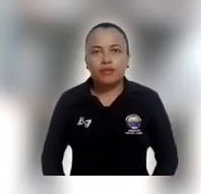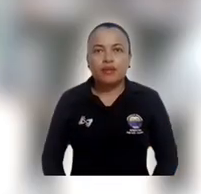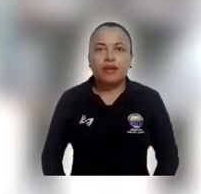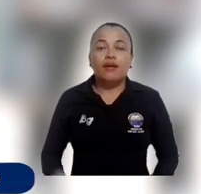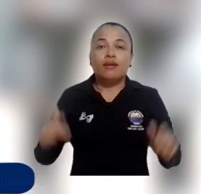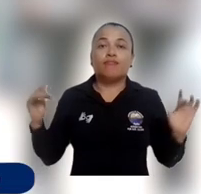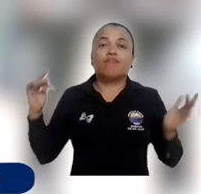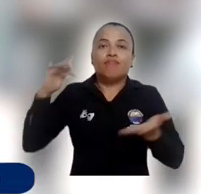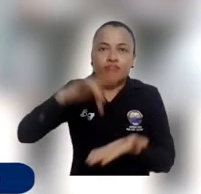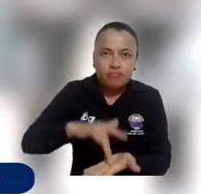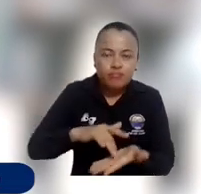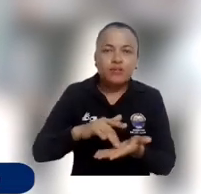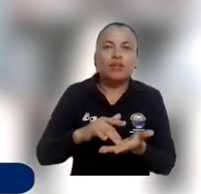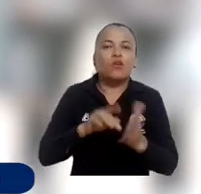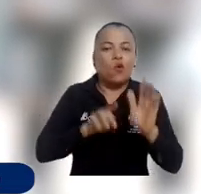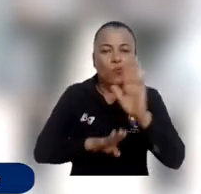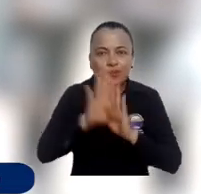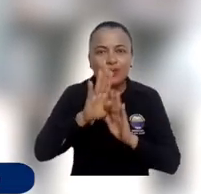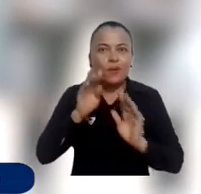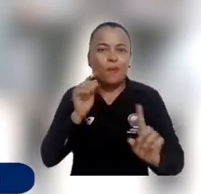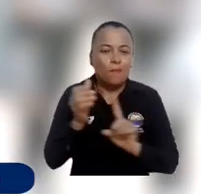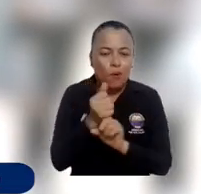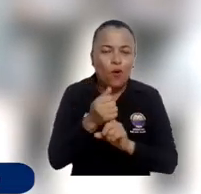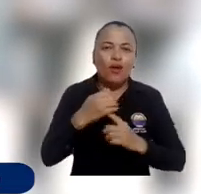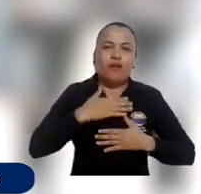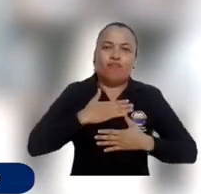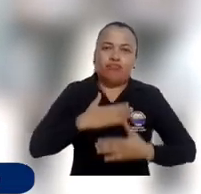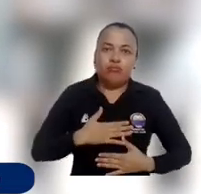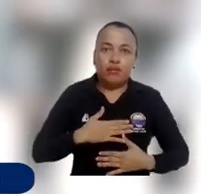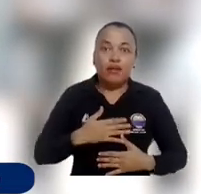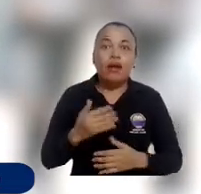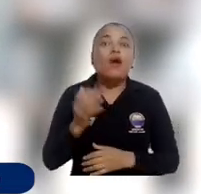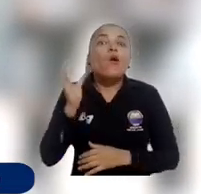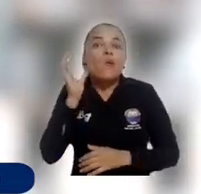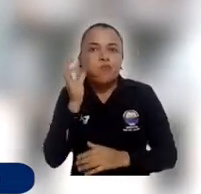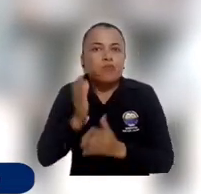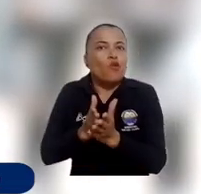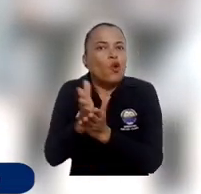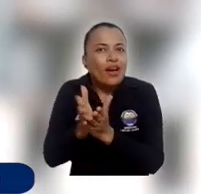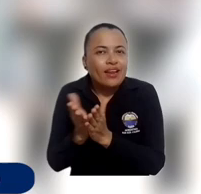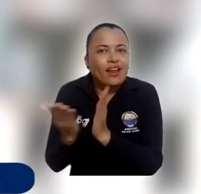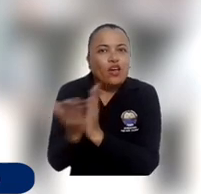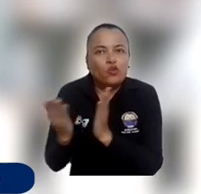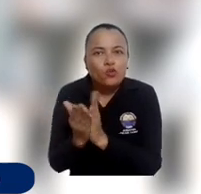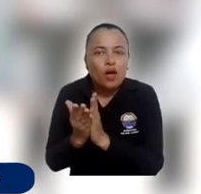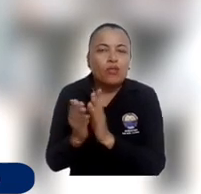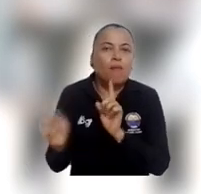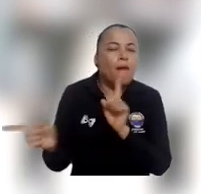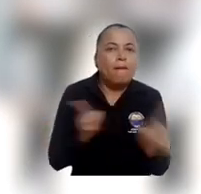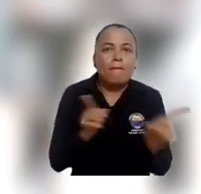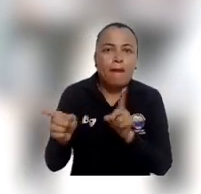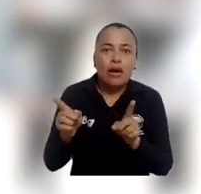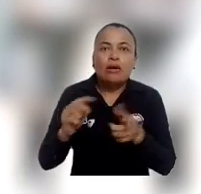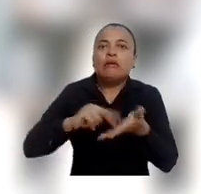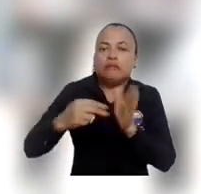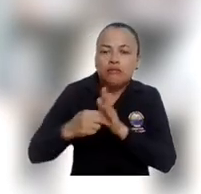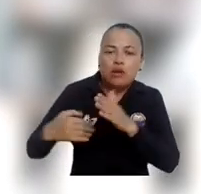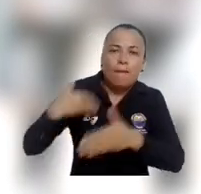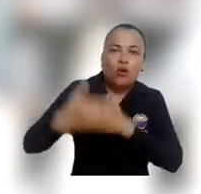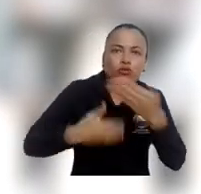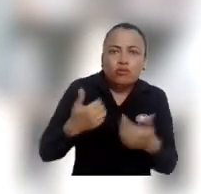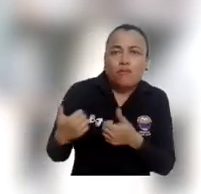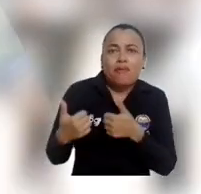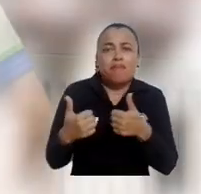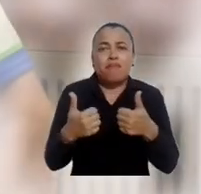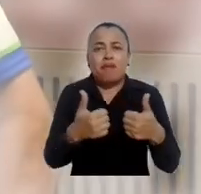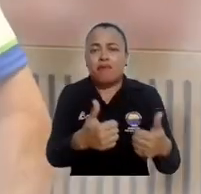mater. El hecho de que estemos aquí logrando este objetivo, cuando estamos cursando todavía la carrera universitaria, significa que estamos haciendo bien